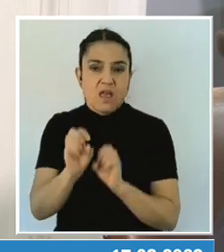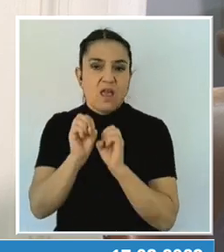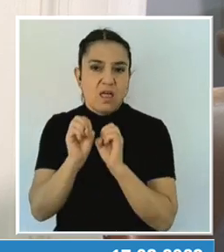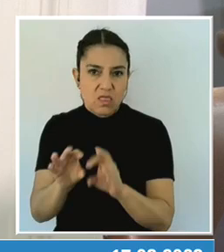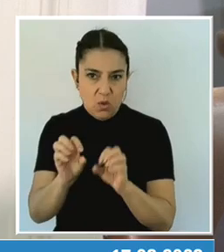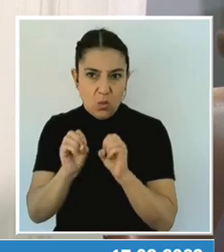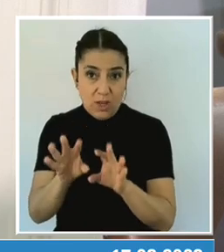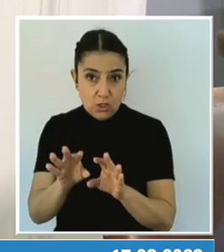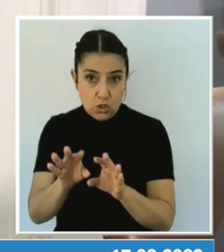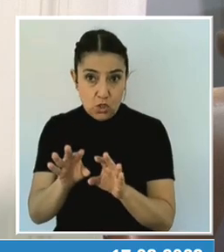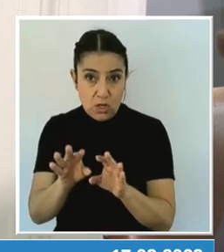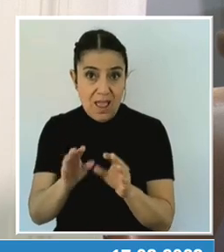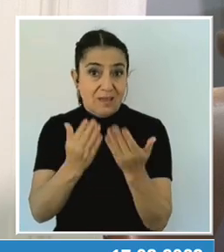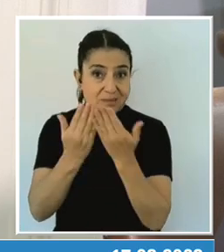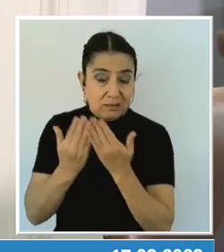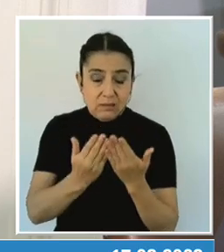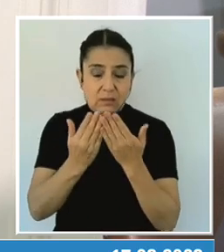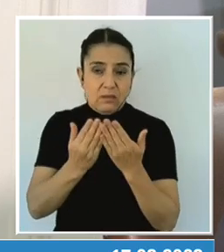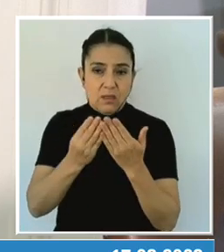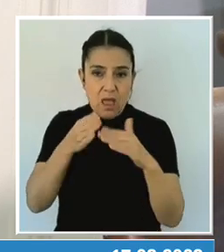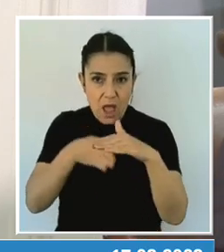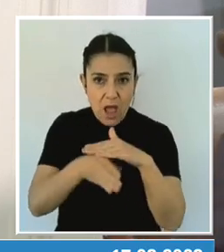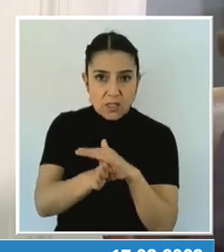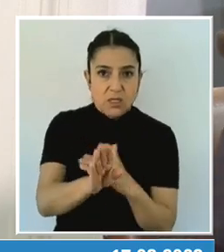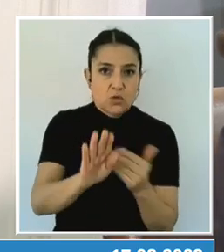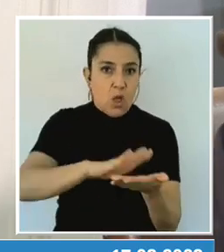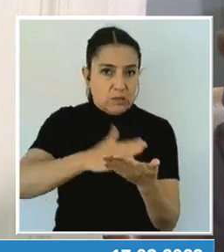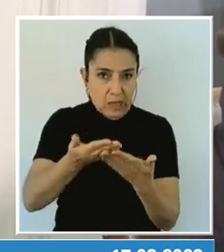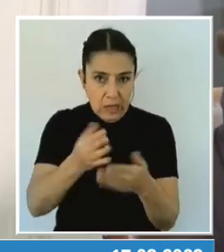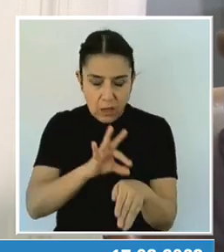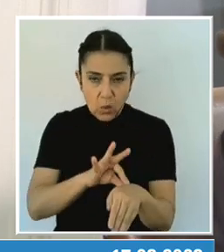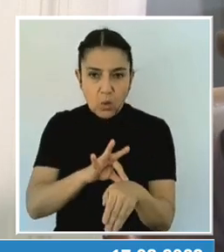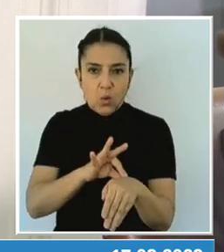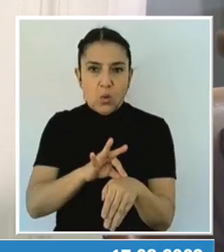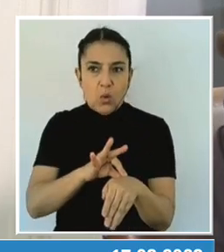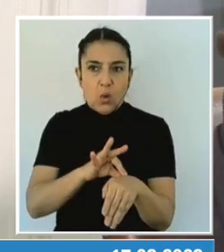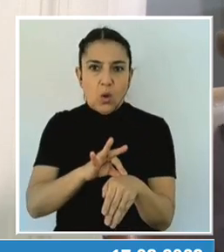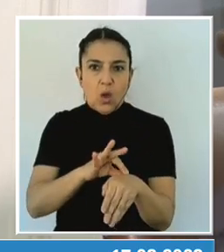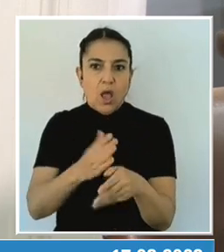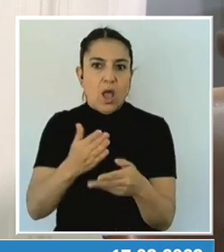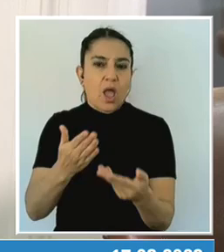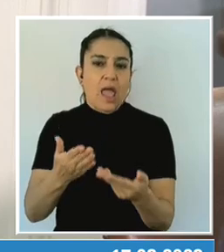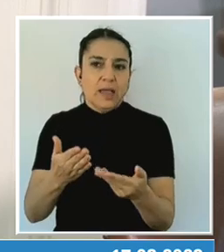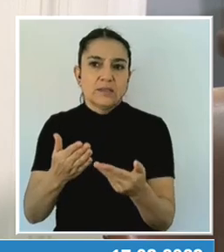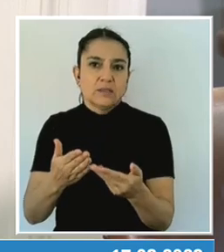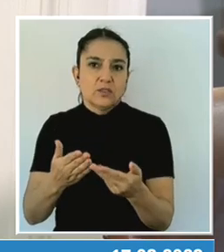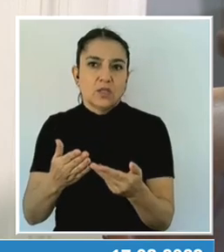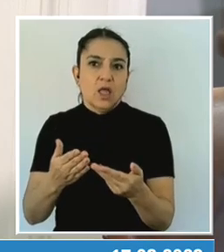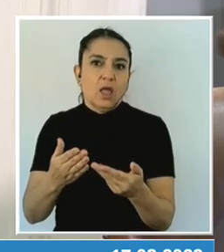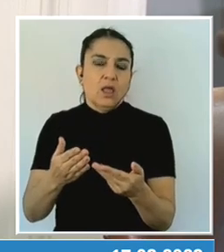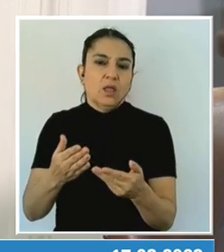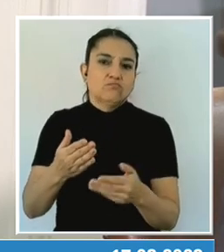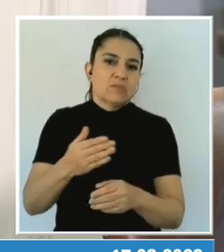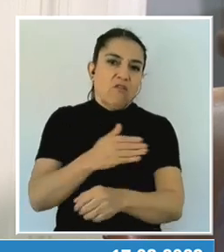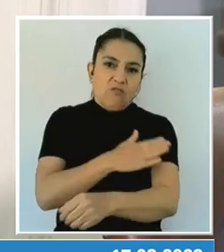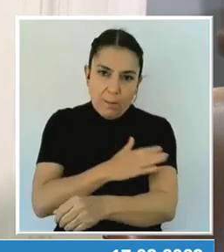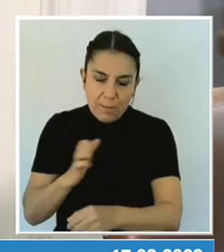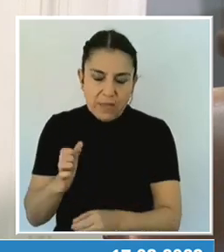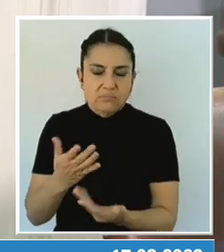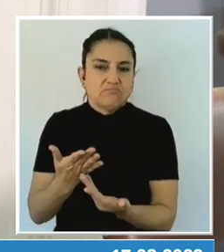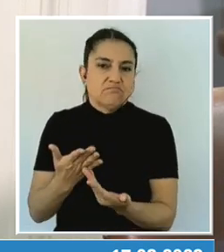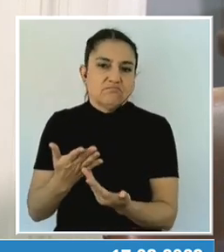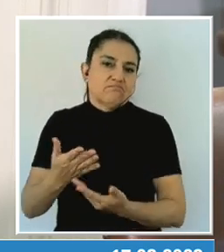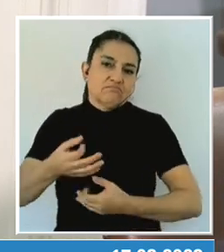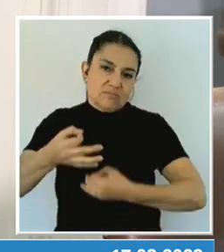enseñanza, en acceso a las acciones de salud, en previsión social, en seguridad pública, en